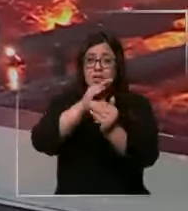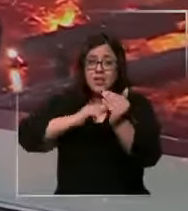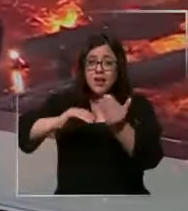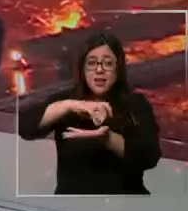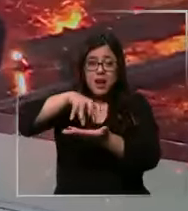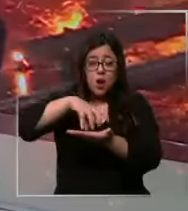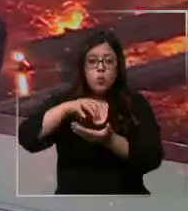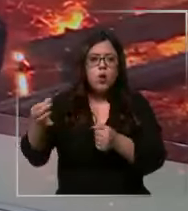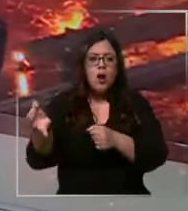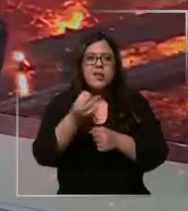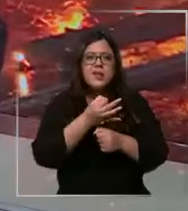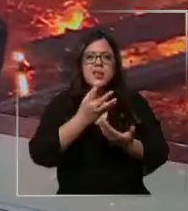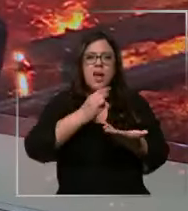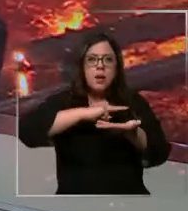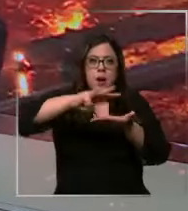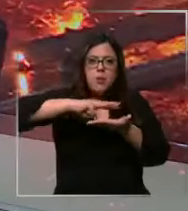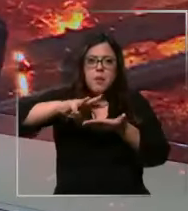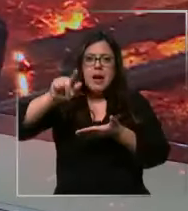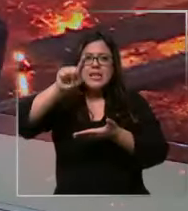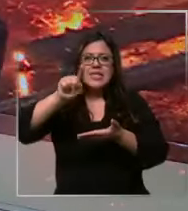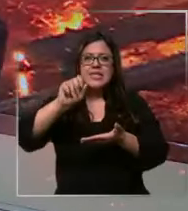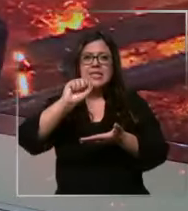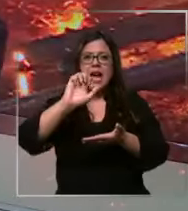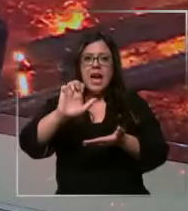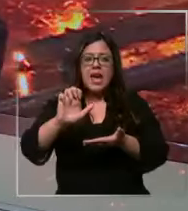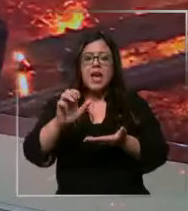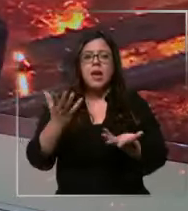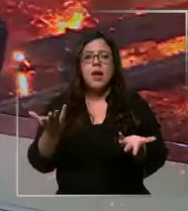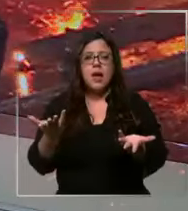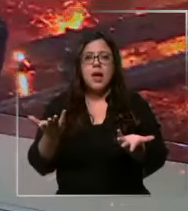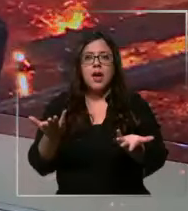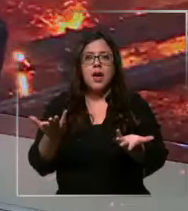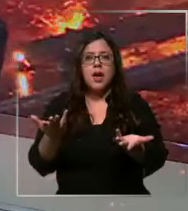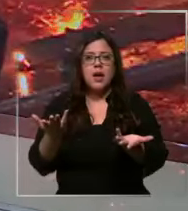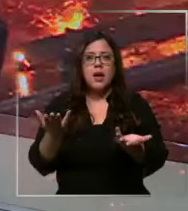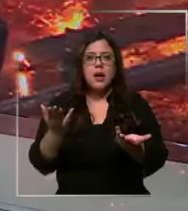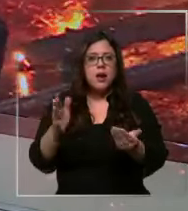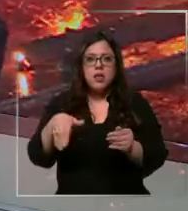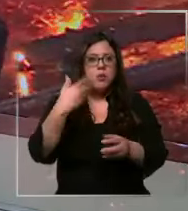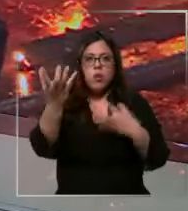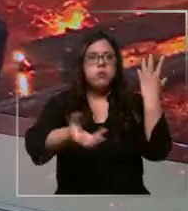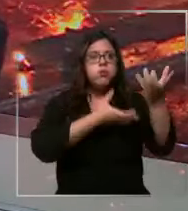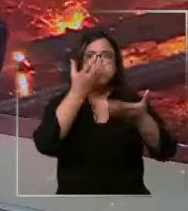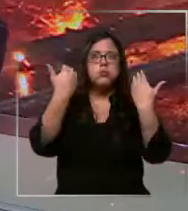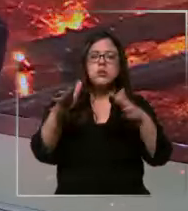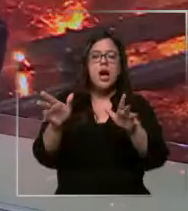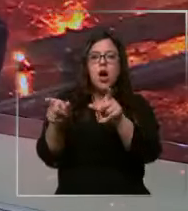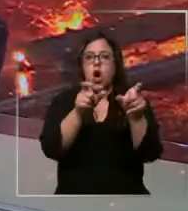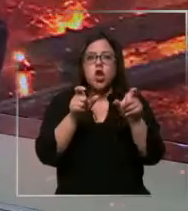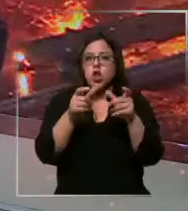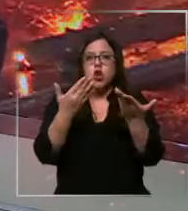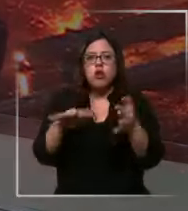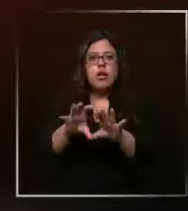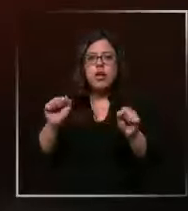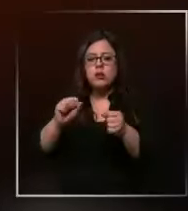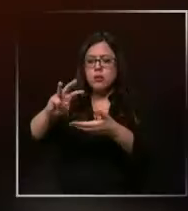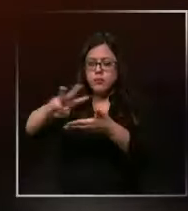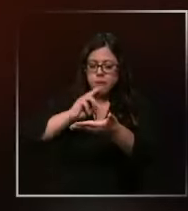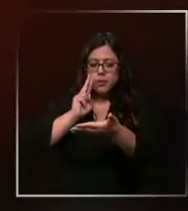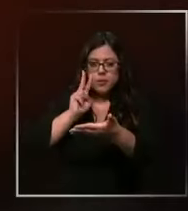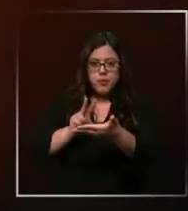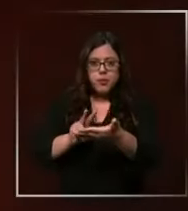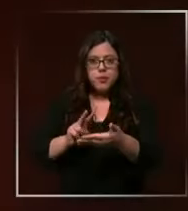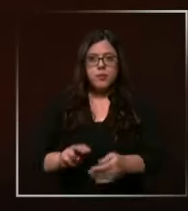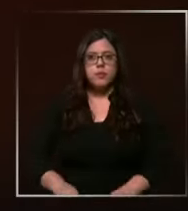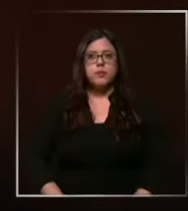comuna denunciaran que el sistema de alerta de emergencias llegó luego de que el incendio estuviera ya controlado.